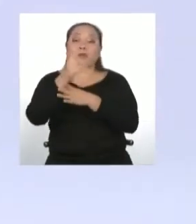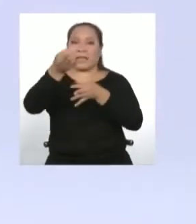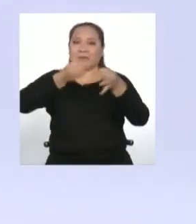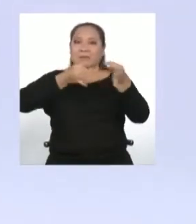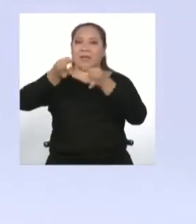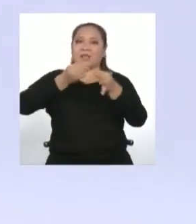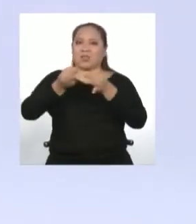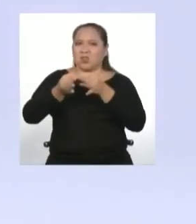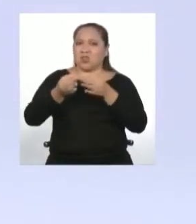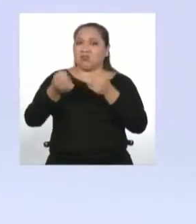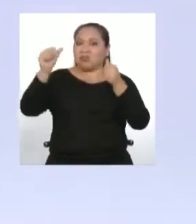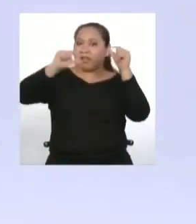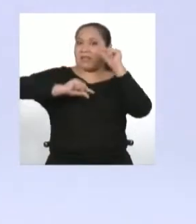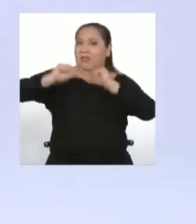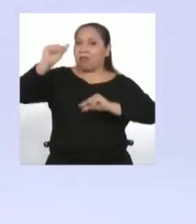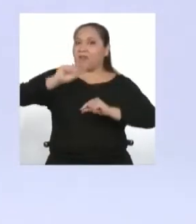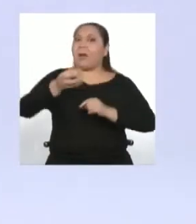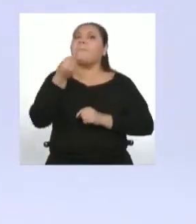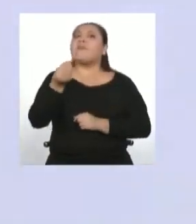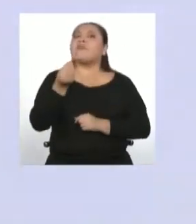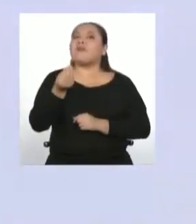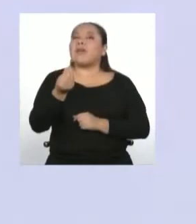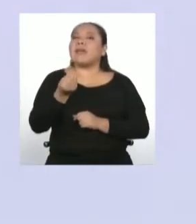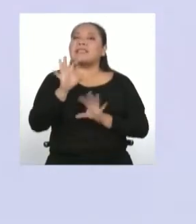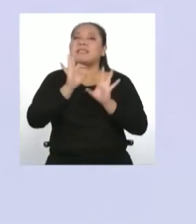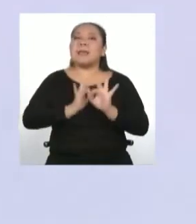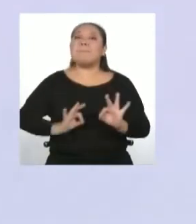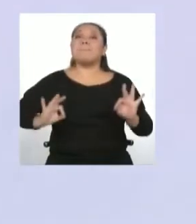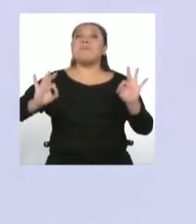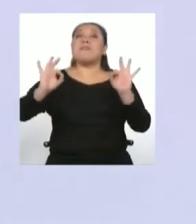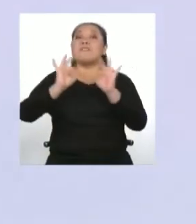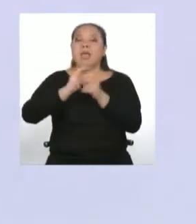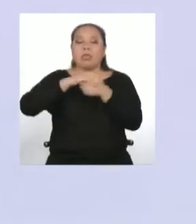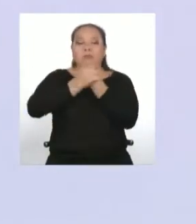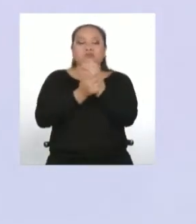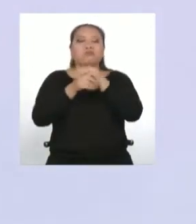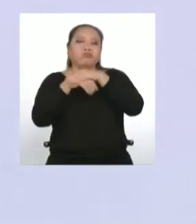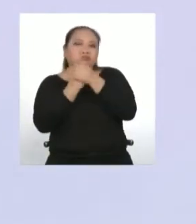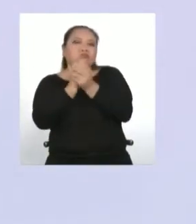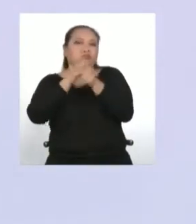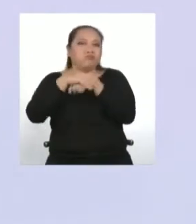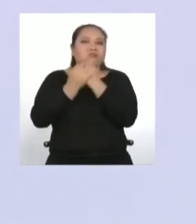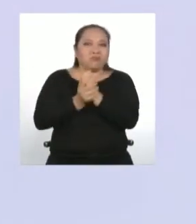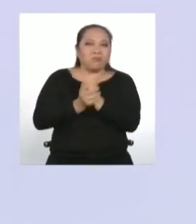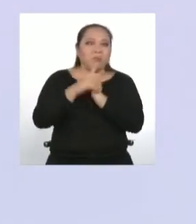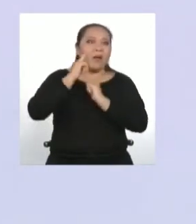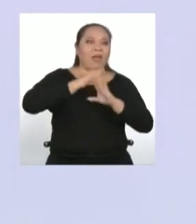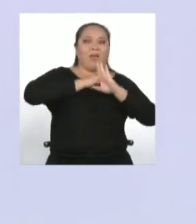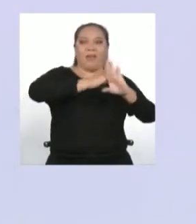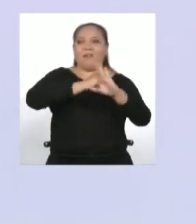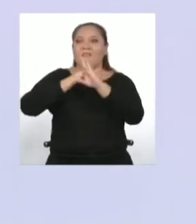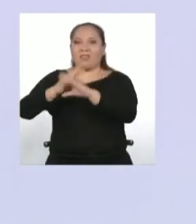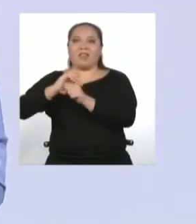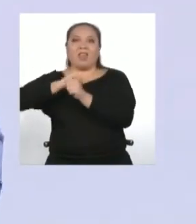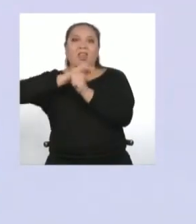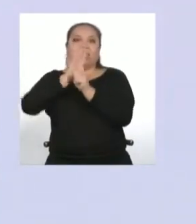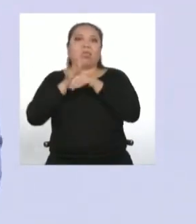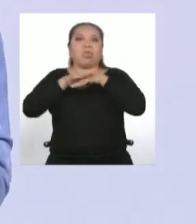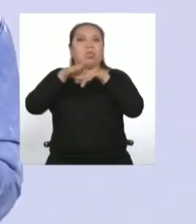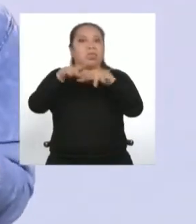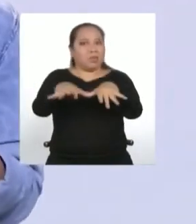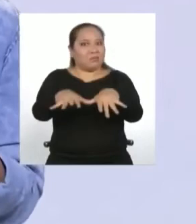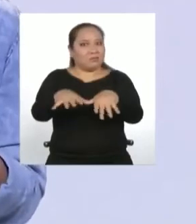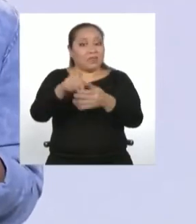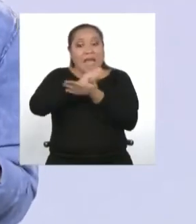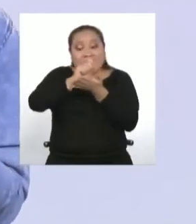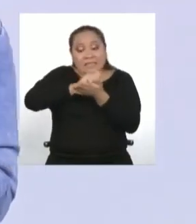qué lavarse las manos con jabón hasta este momento es la medida más eficaz para limitar la propagación de la enfermedad del coronavirus.